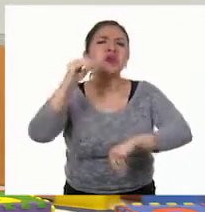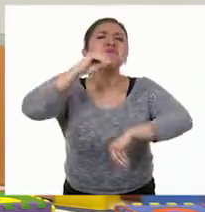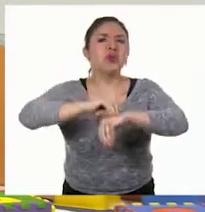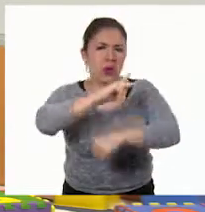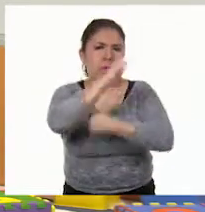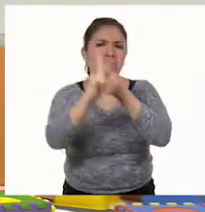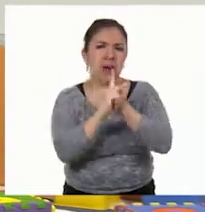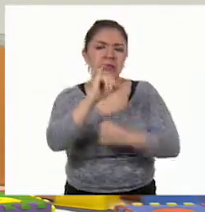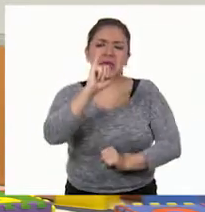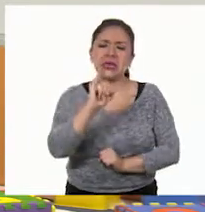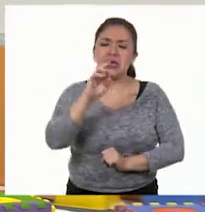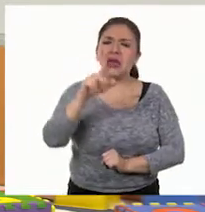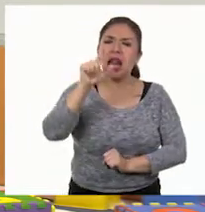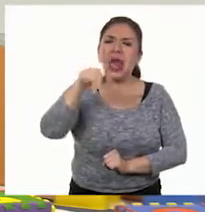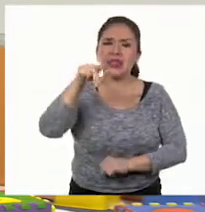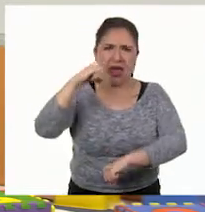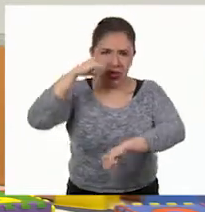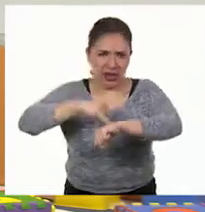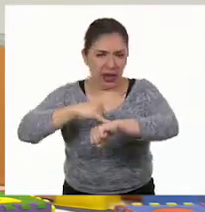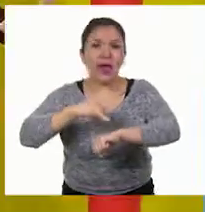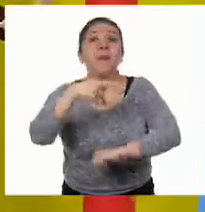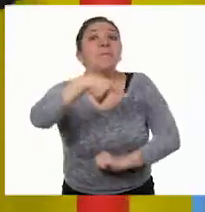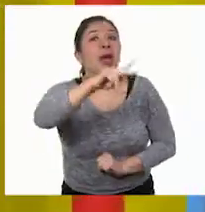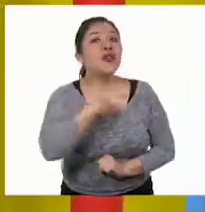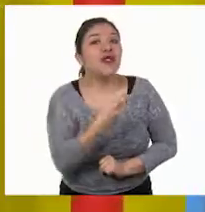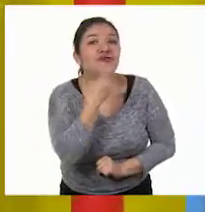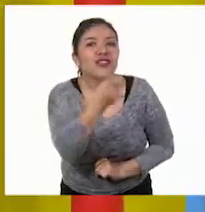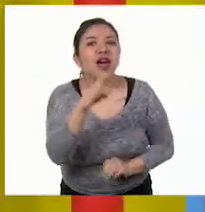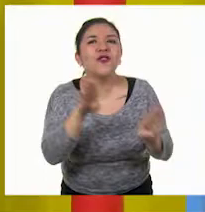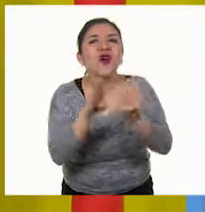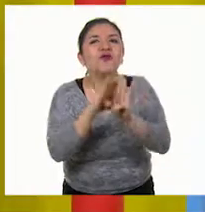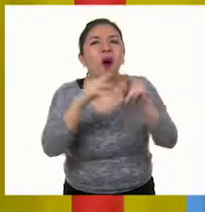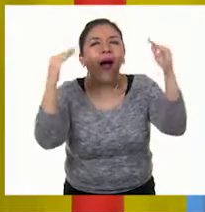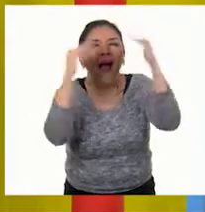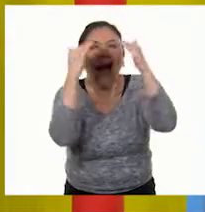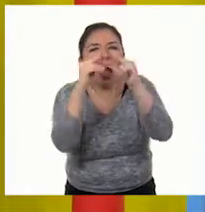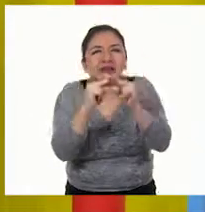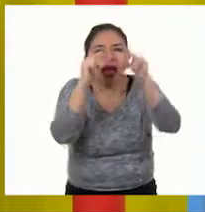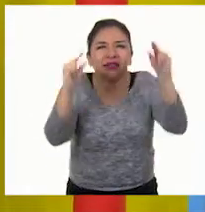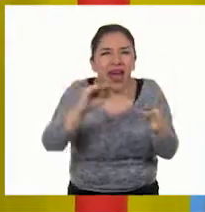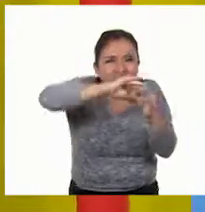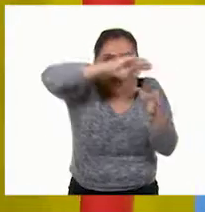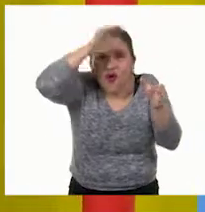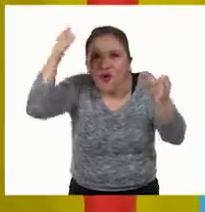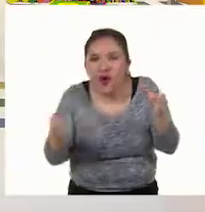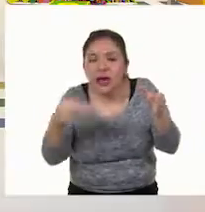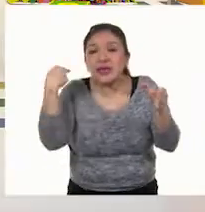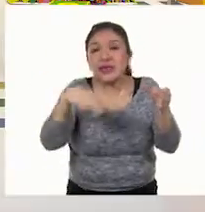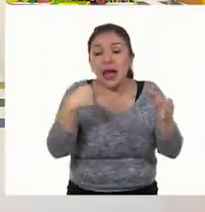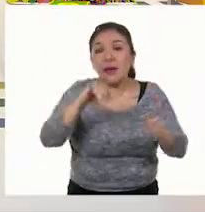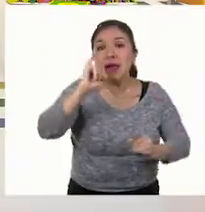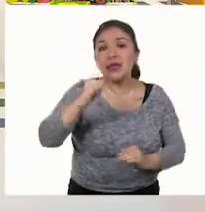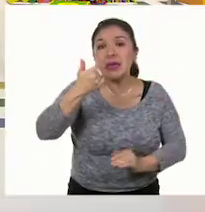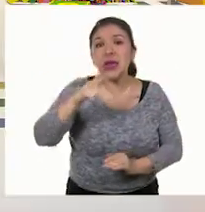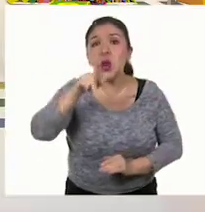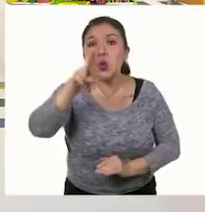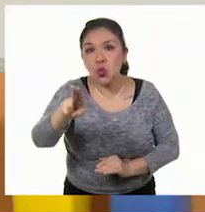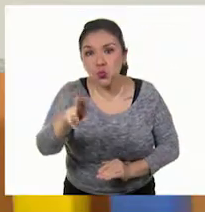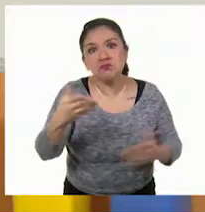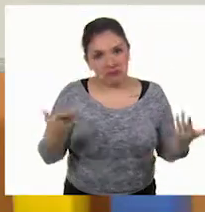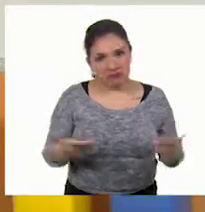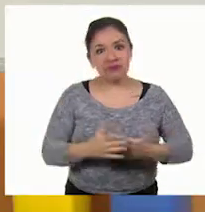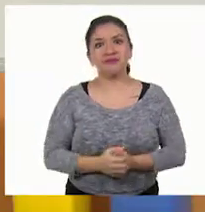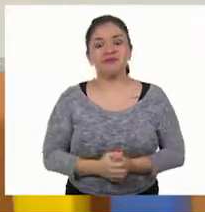que yo decía era iglú. Ah, los iglús, que son estas casitas que son de hielo. Exacto, pero vamos a poner